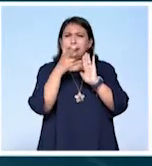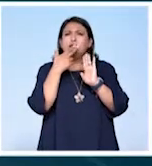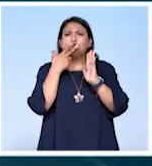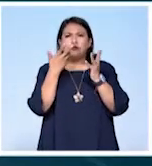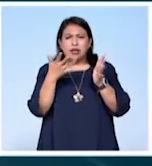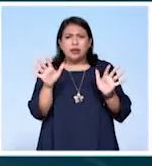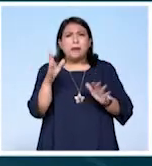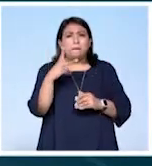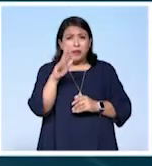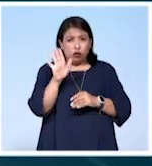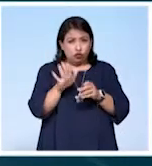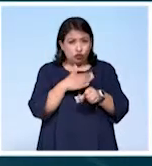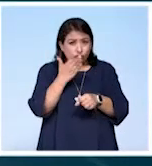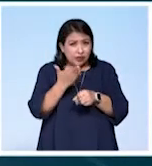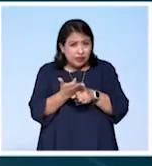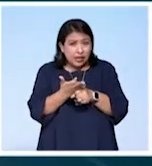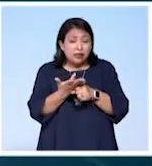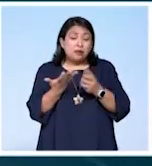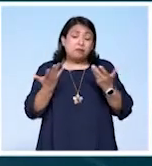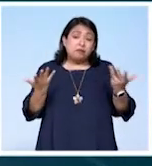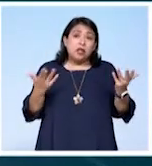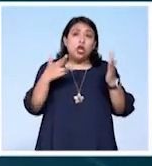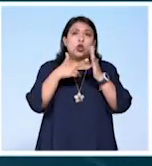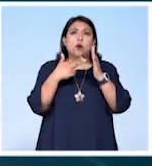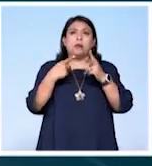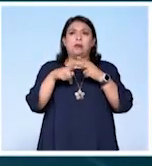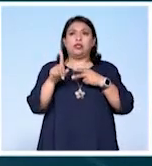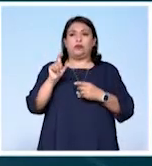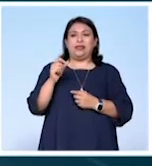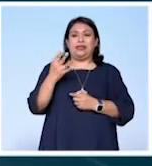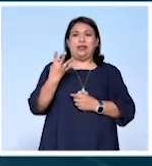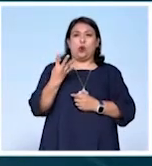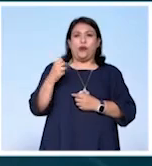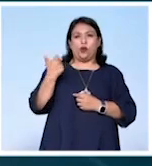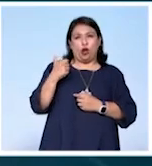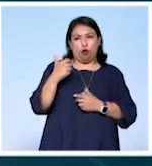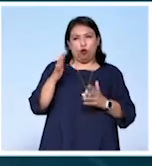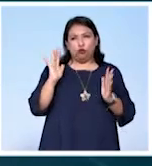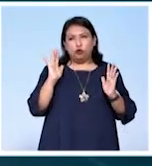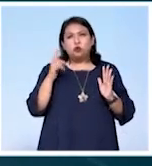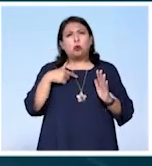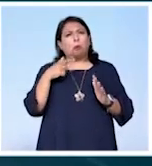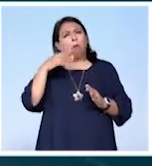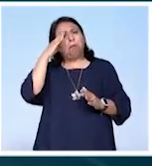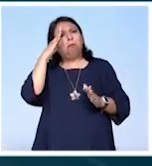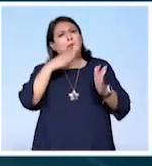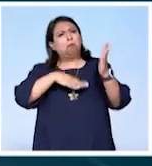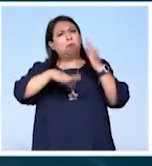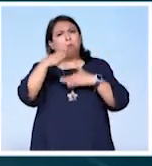pero ¿es suficiente? La norma entró en vigor el 24 de agosto. Yo lo considero un caso de éxito,